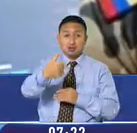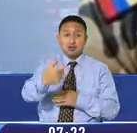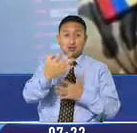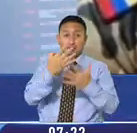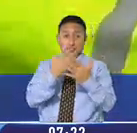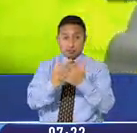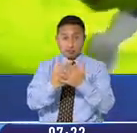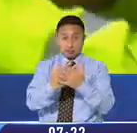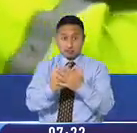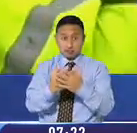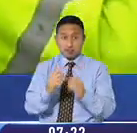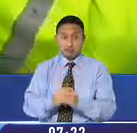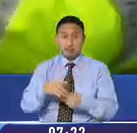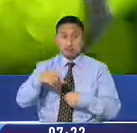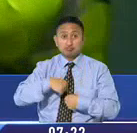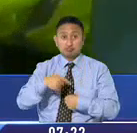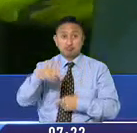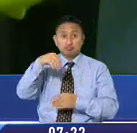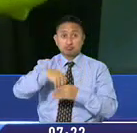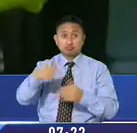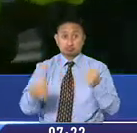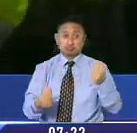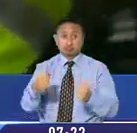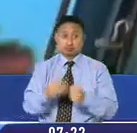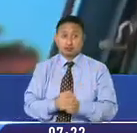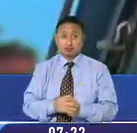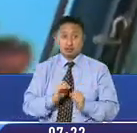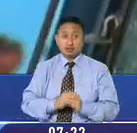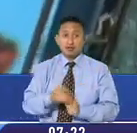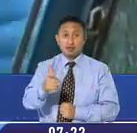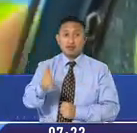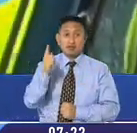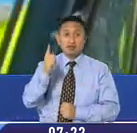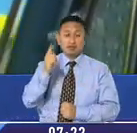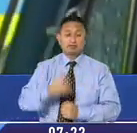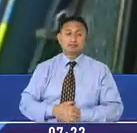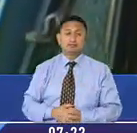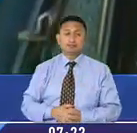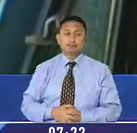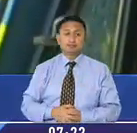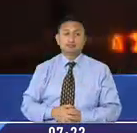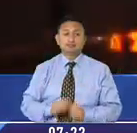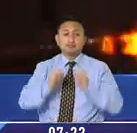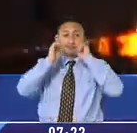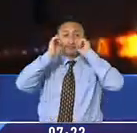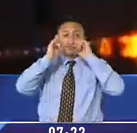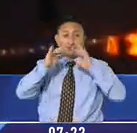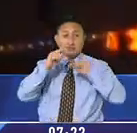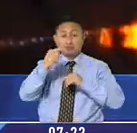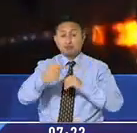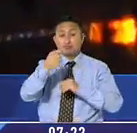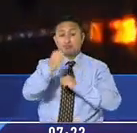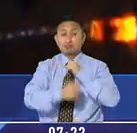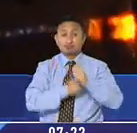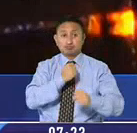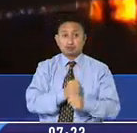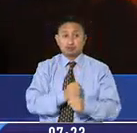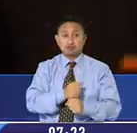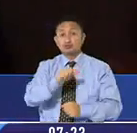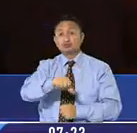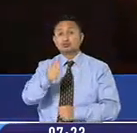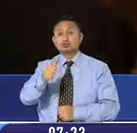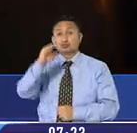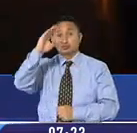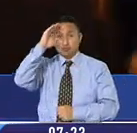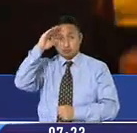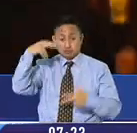penitenciaría. Él se encontraba dentro de su vehículo cuando recibió los disparos. En septiembre del año siguiente, otro agente fue asesinado